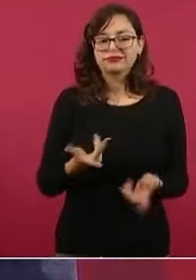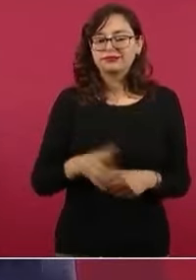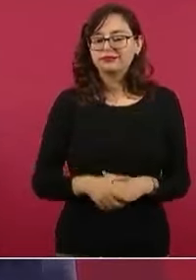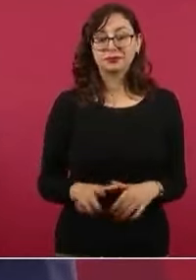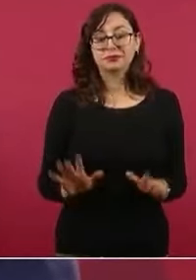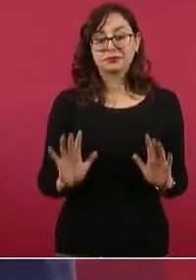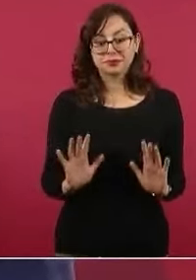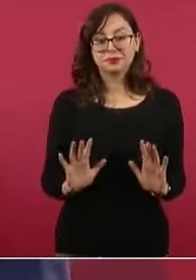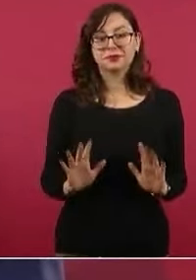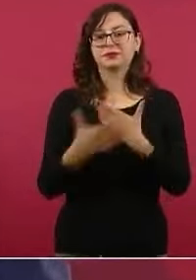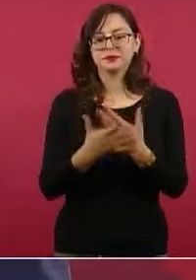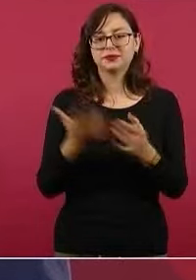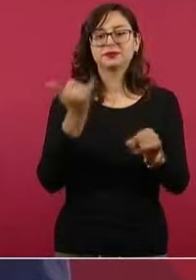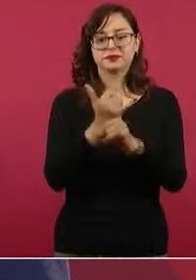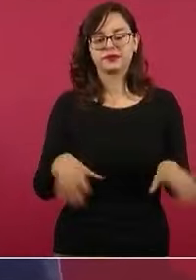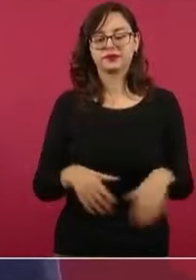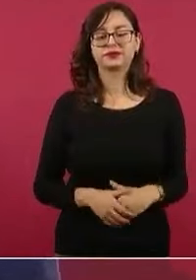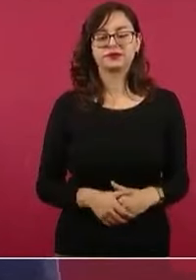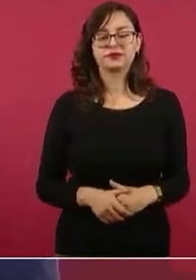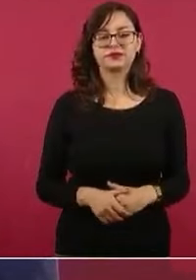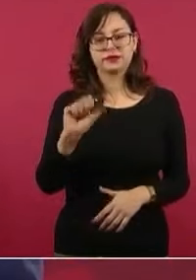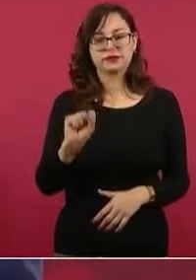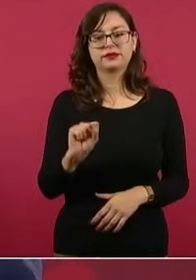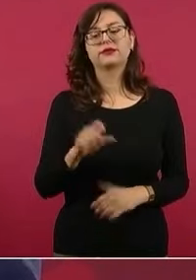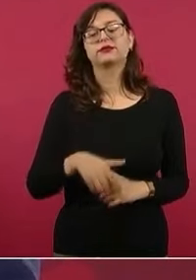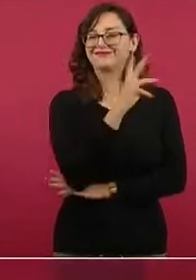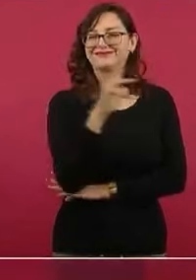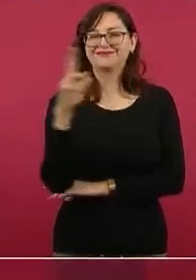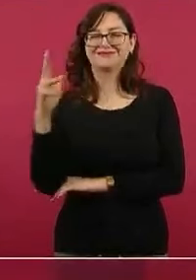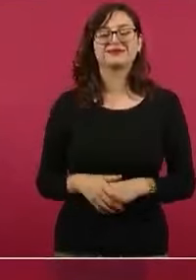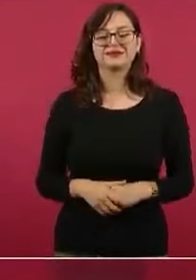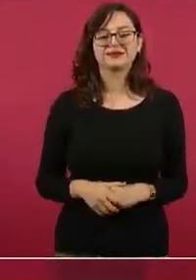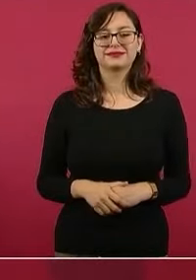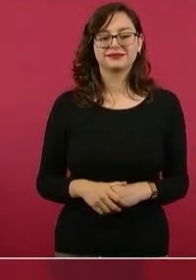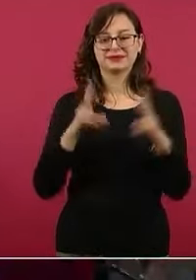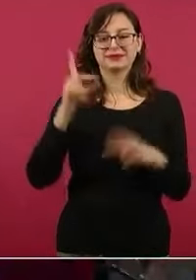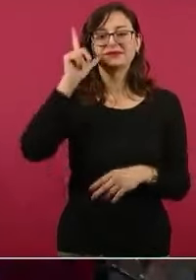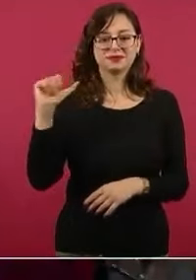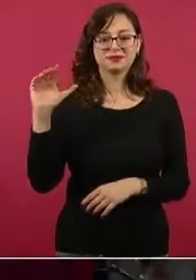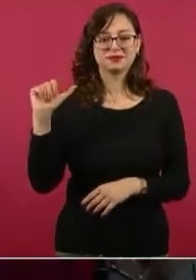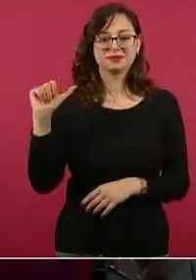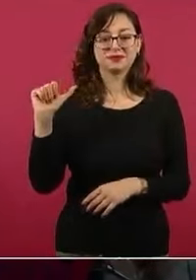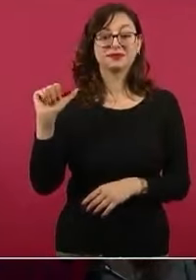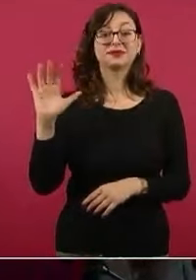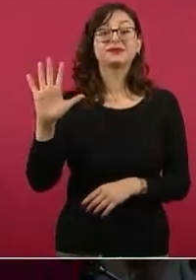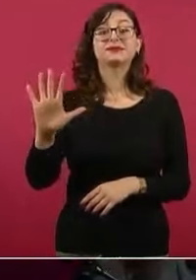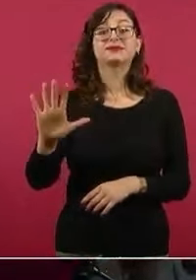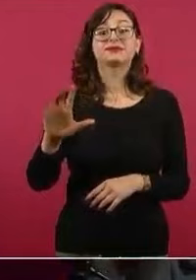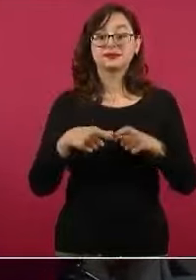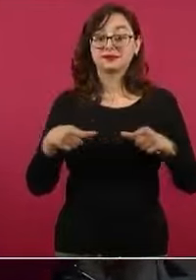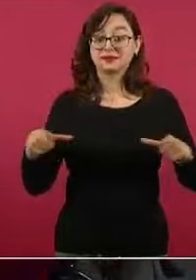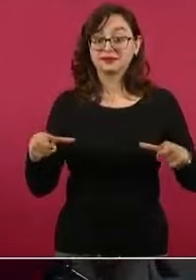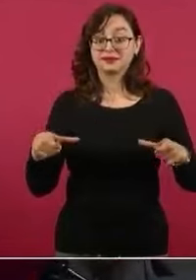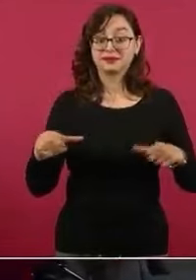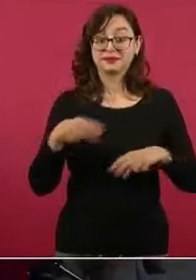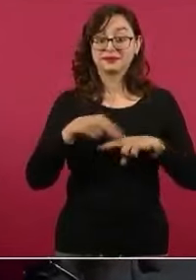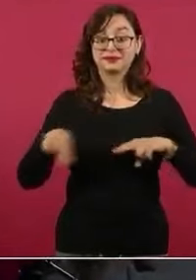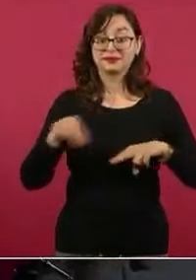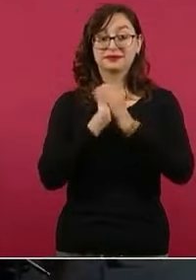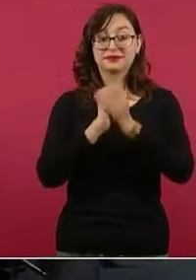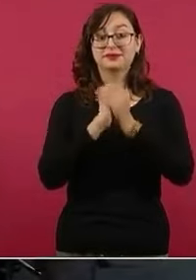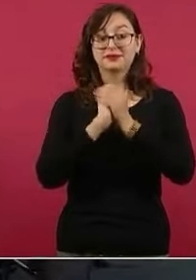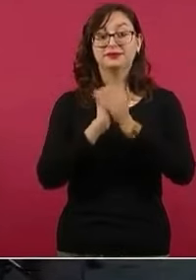Entonces vamos a informar en Dos Bocas, Paraíso, Tabasco. Nos vemos mañana. Dios. Ah, los billetes es para mañana,